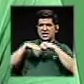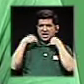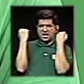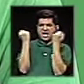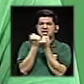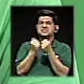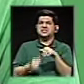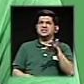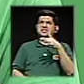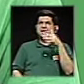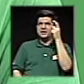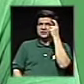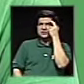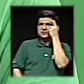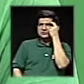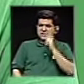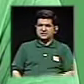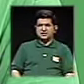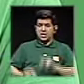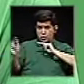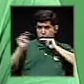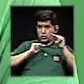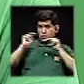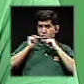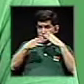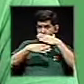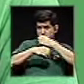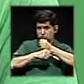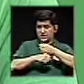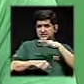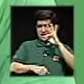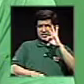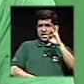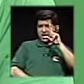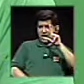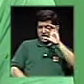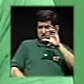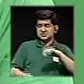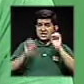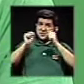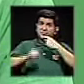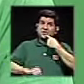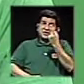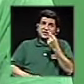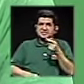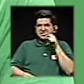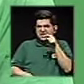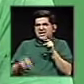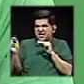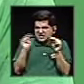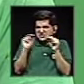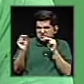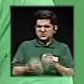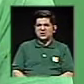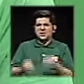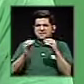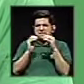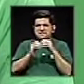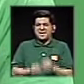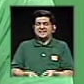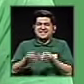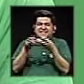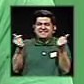calculó más o menos en con la negociación que se hizo con el tlc que se puede llamar negociación más bien Eso suena como a